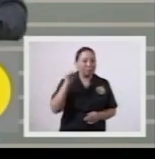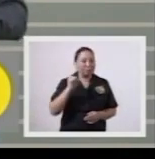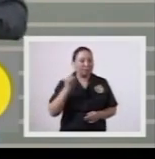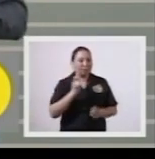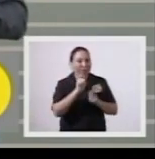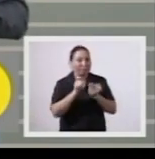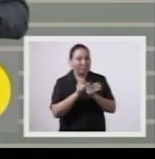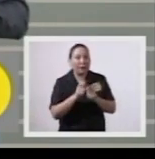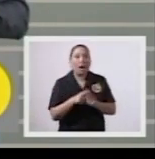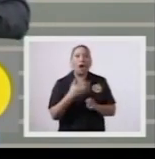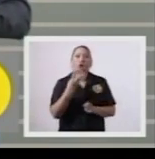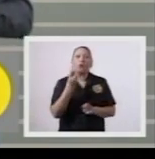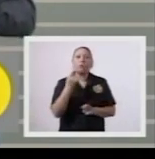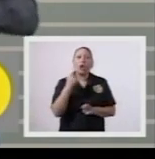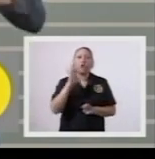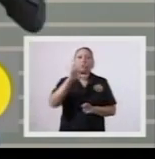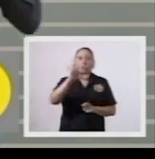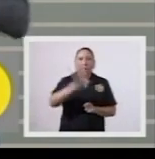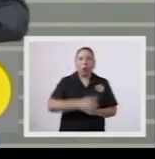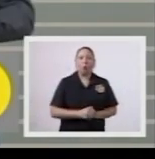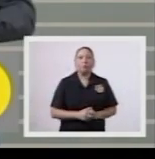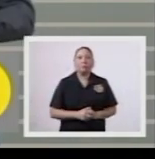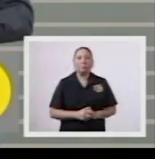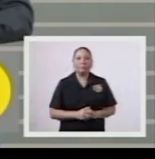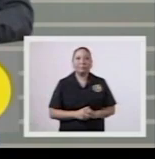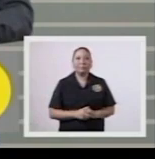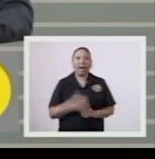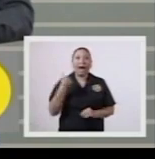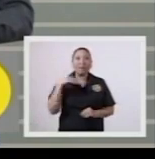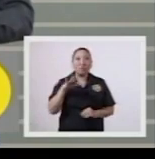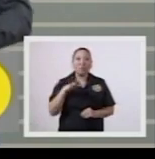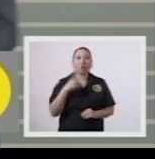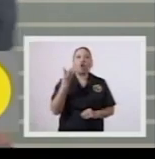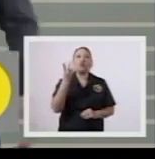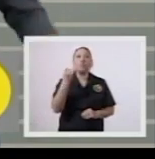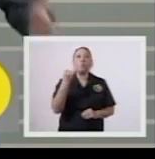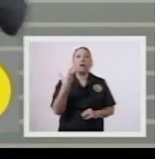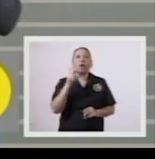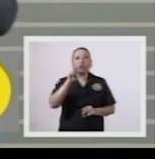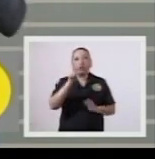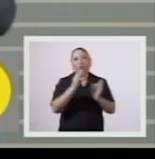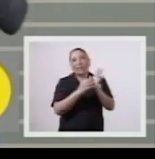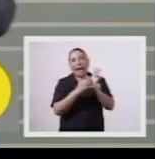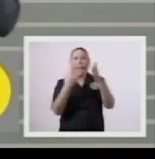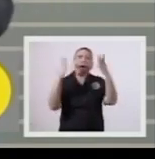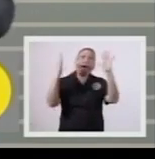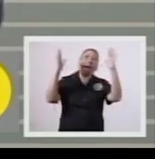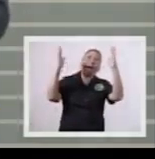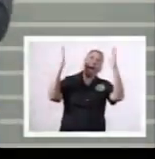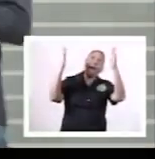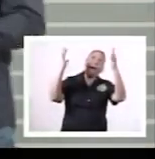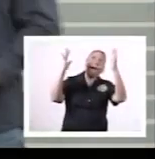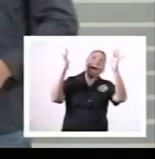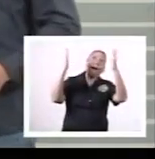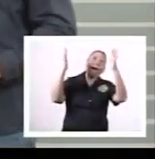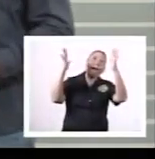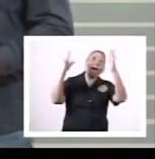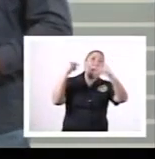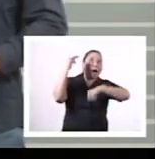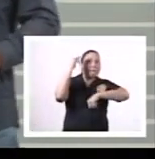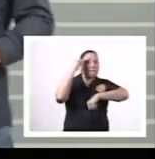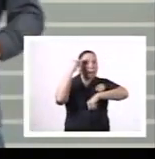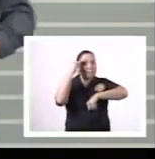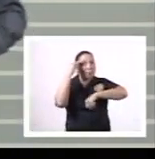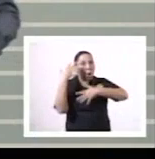número 5? Azul. ¡Ay! ¿Y el número 2? Naranja. ¡Ay, un aplauso! ¡Muy bien! ¡Qué buena